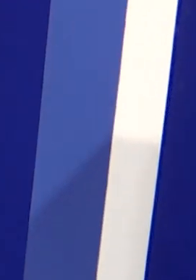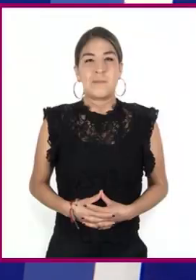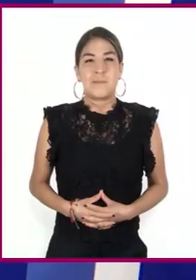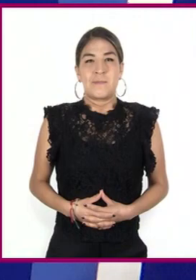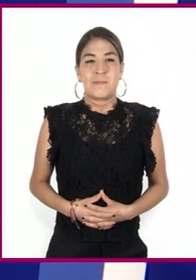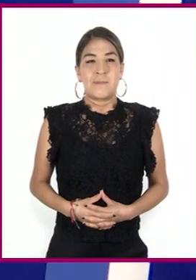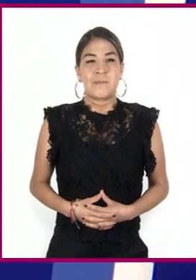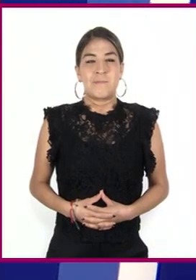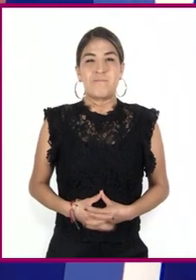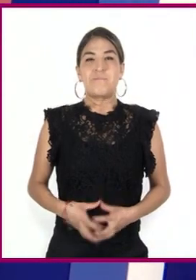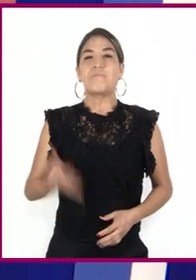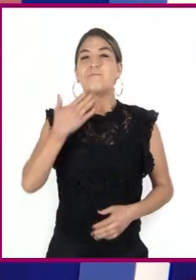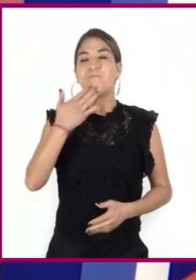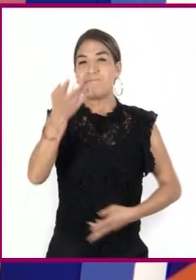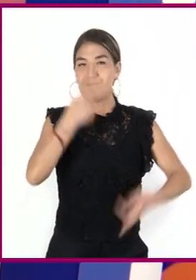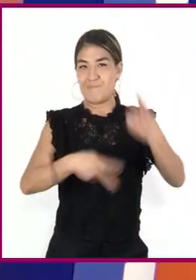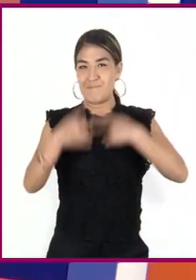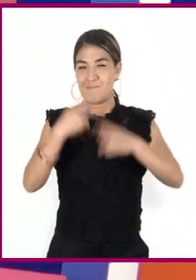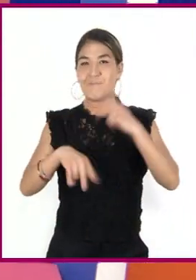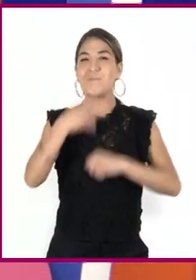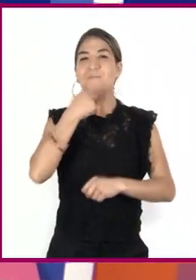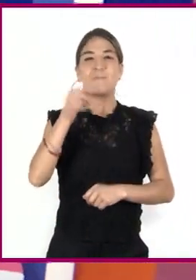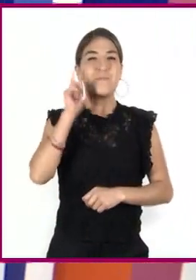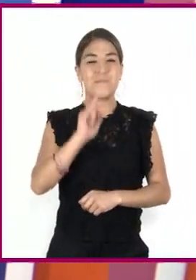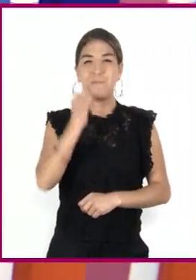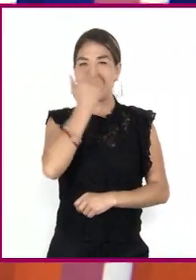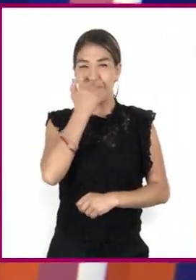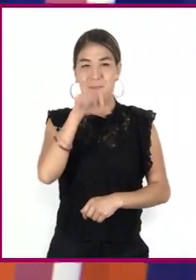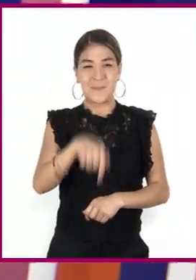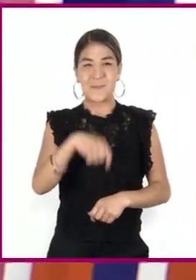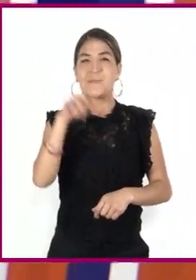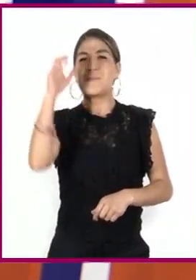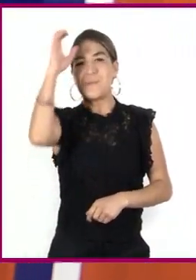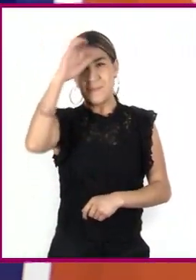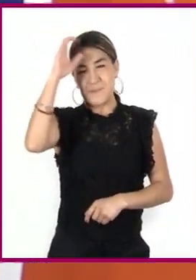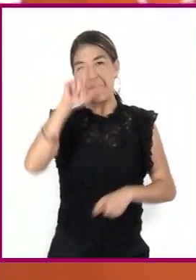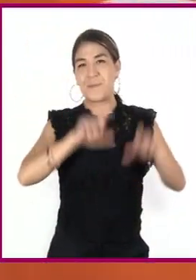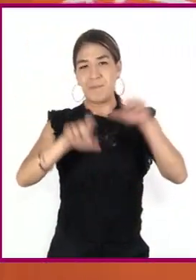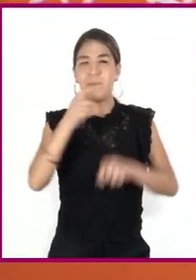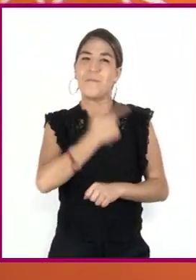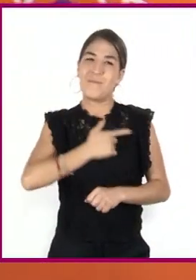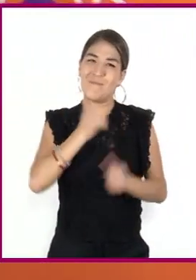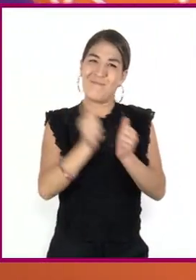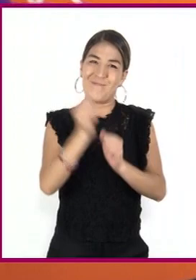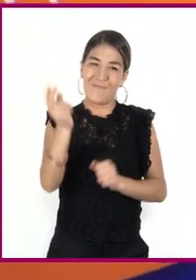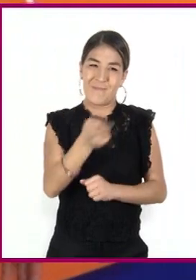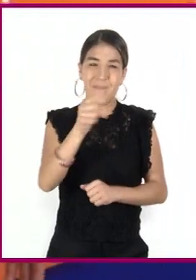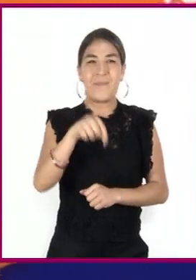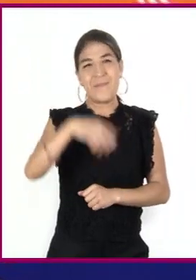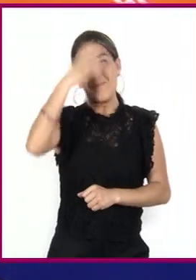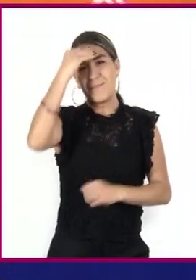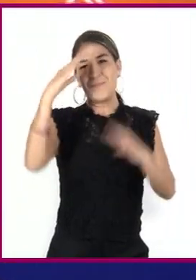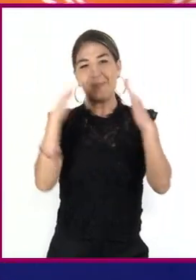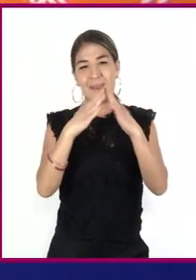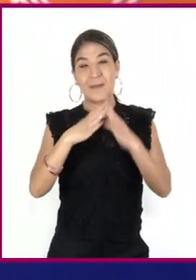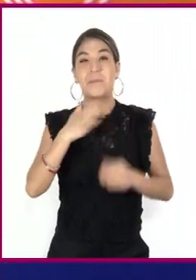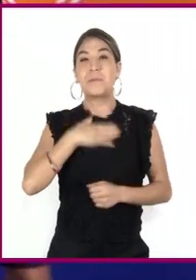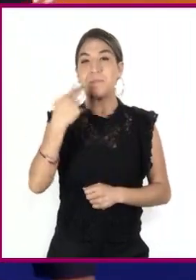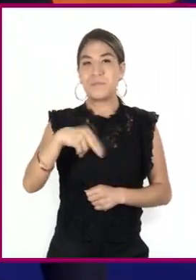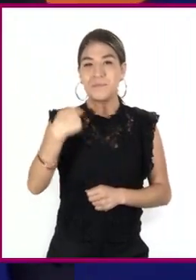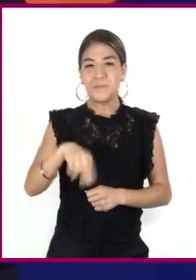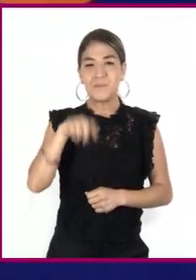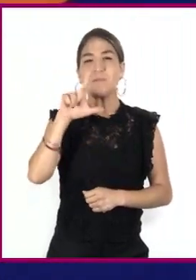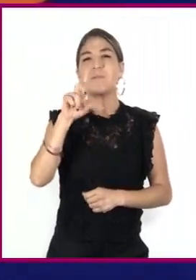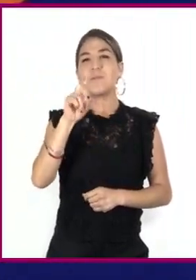Bienvenidas y bienvenidos a esta sesión de la asignatura de Ciencias Químicas. Es un gusto estar con ustedes en Aprende en Casa. Mi nombre es Doraluz